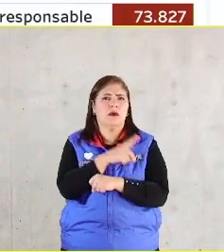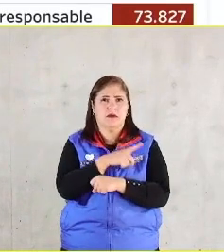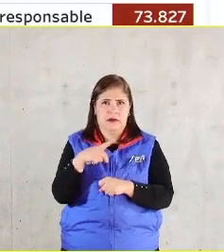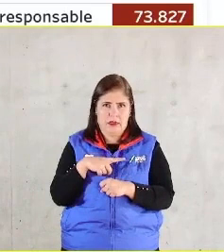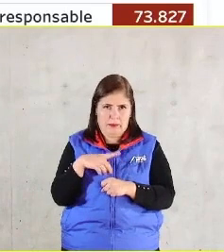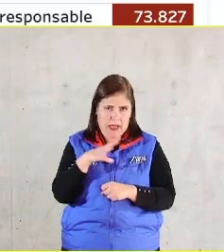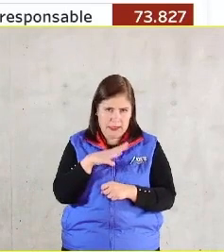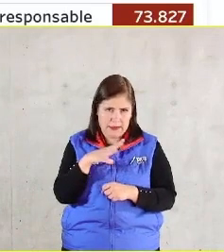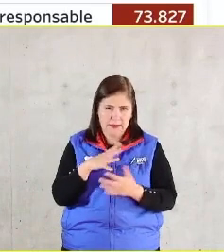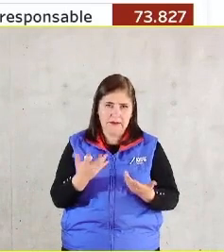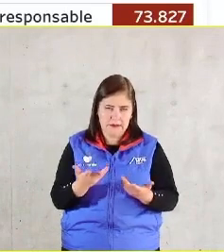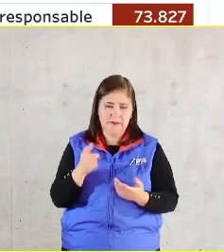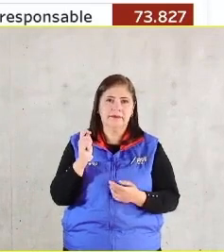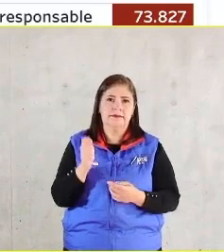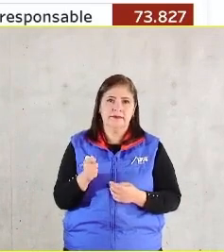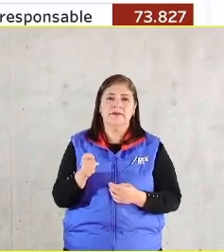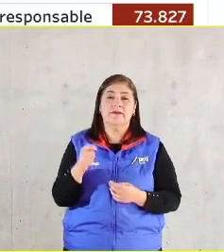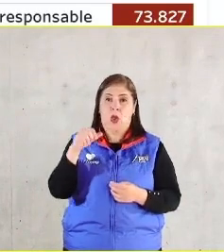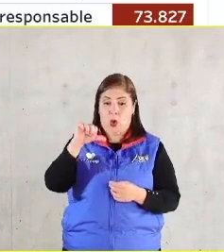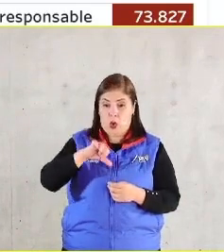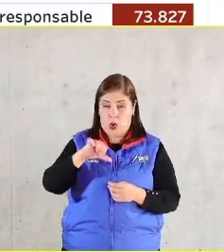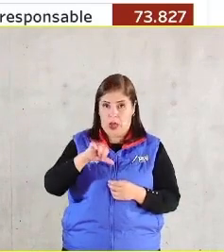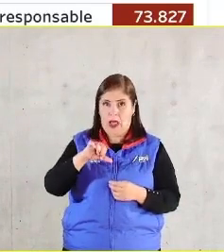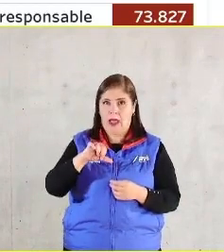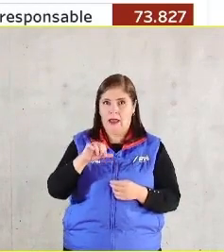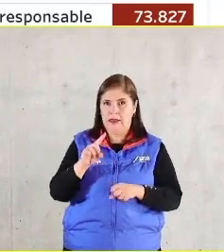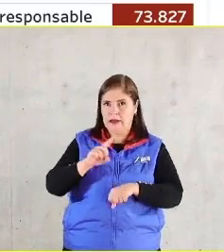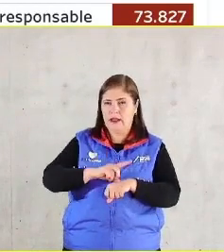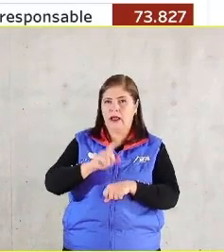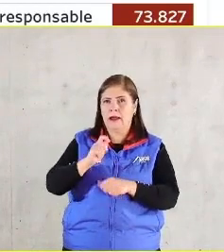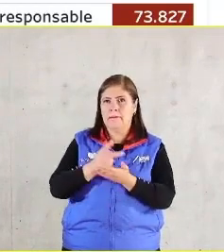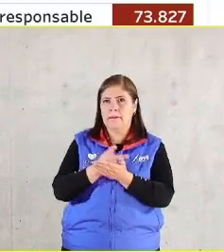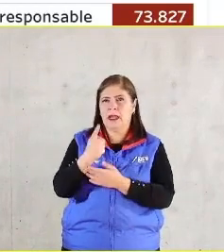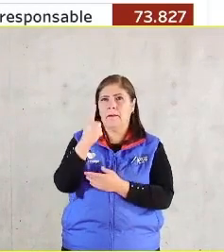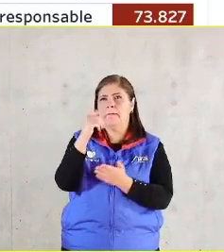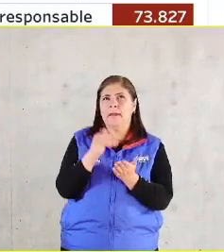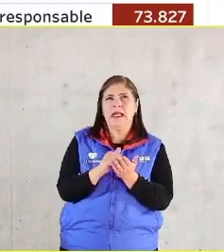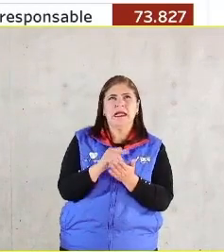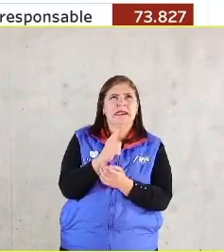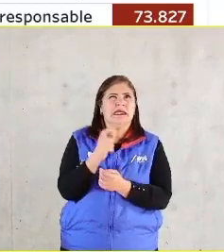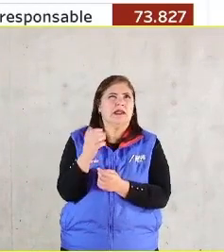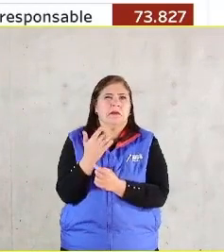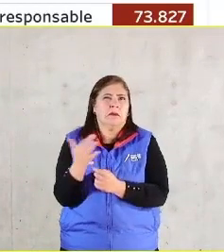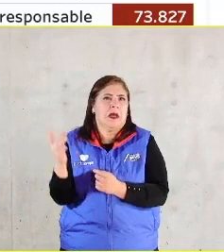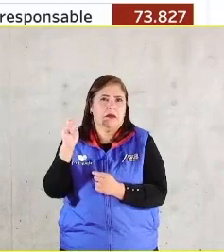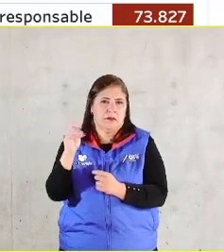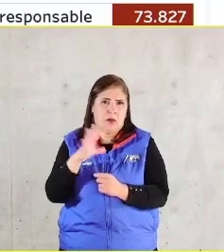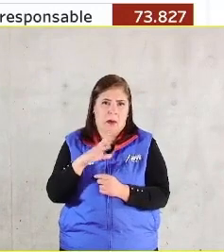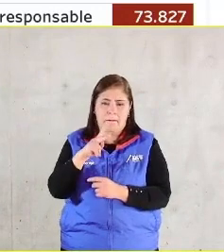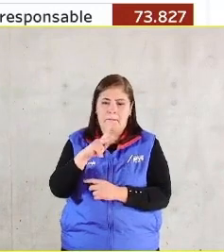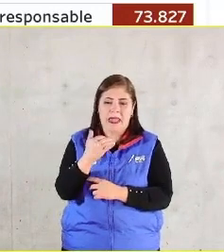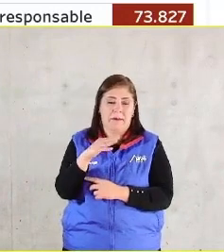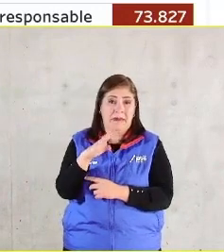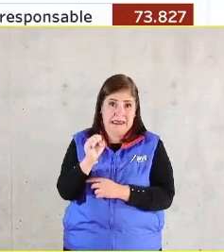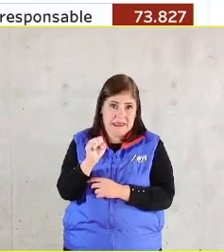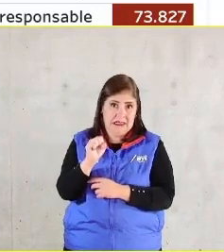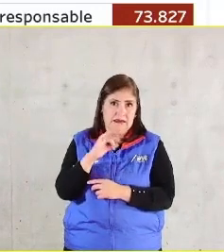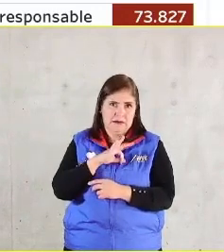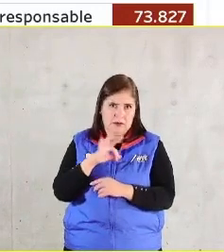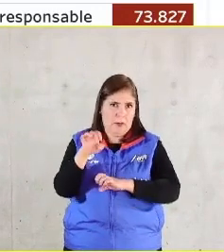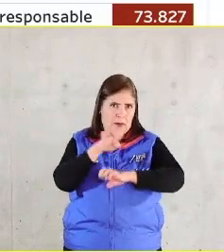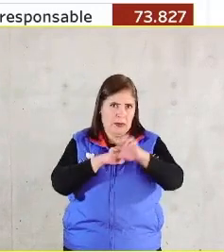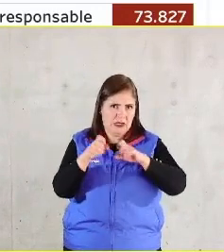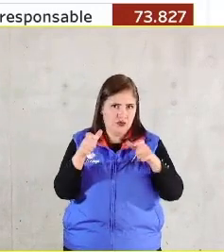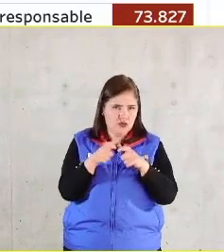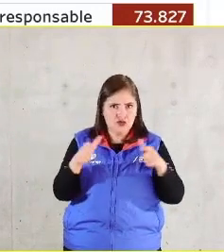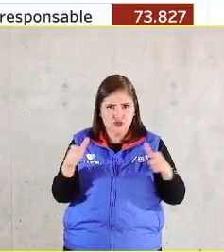hoy en día estamos premiando a 1,100 y pico de empresas, pymes. Estas empresas pymes, como